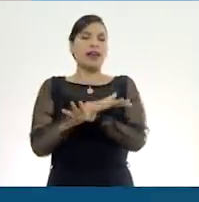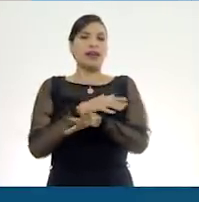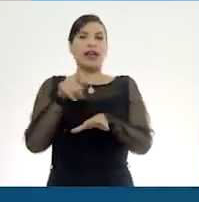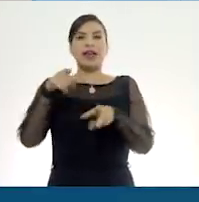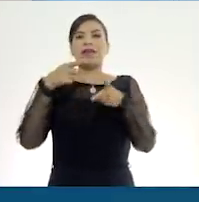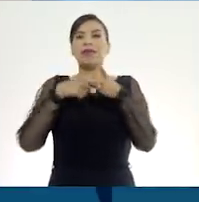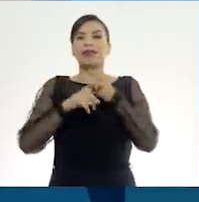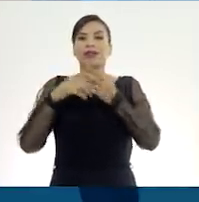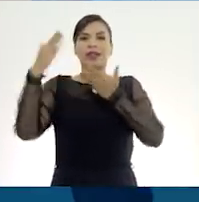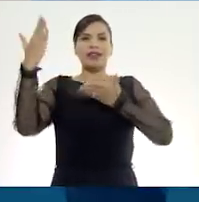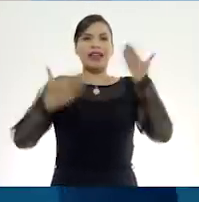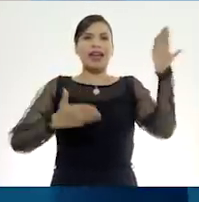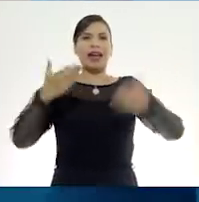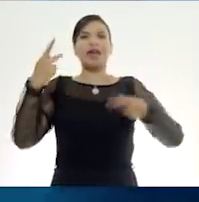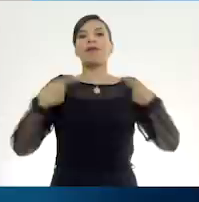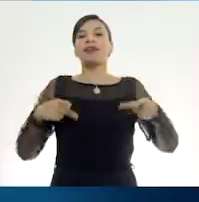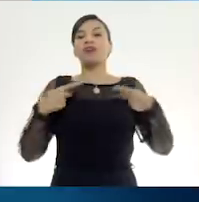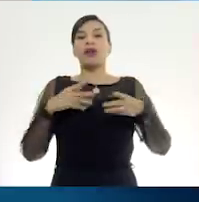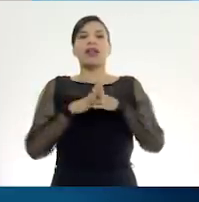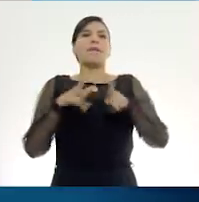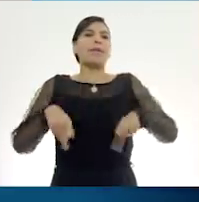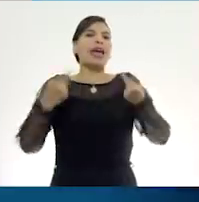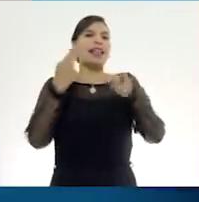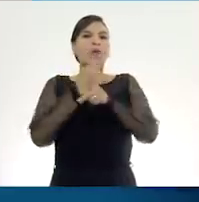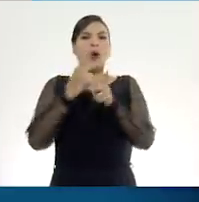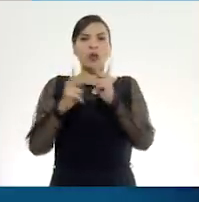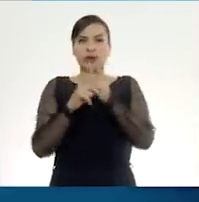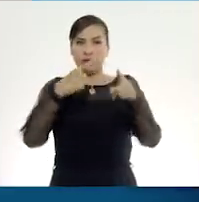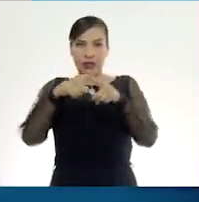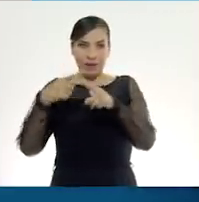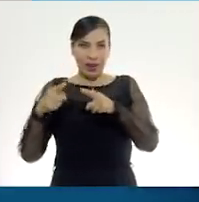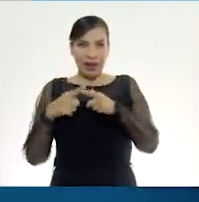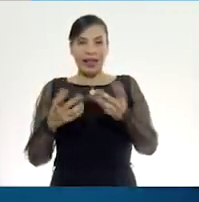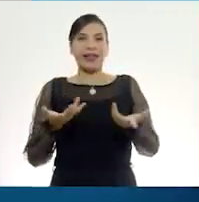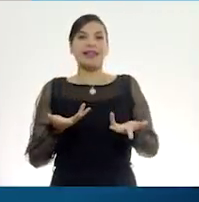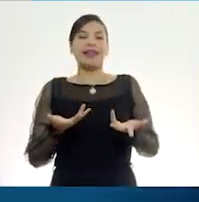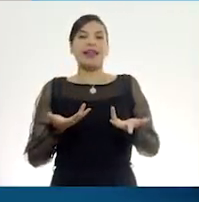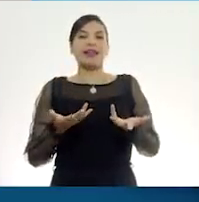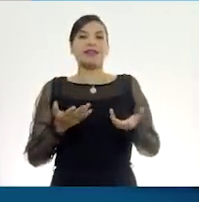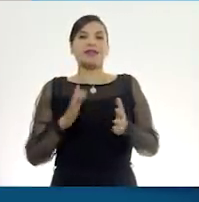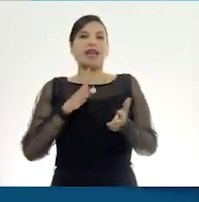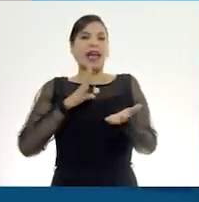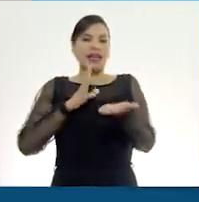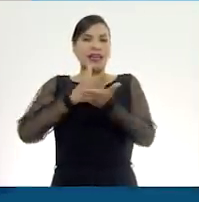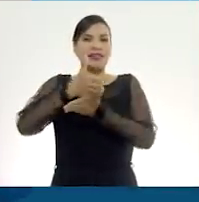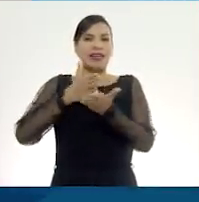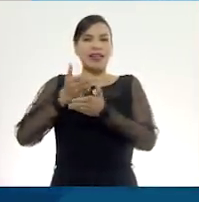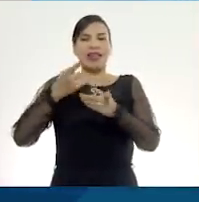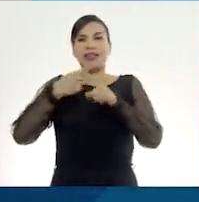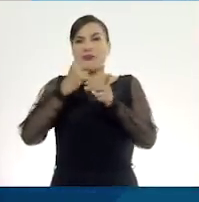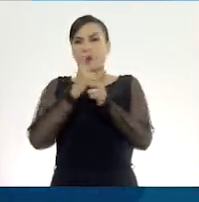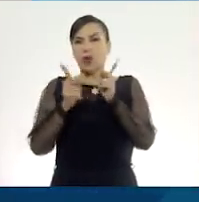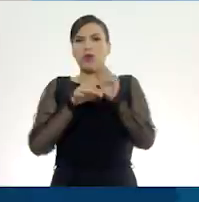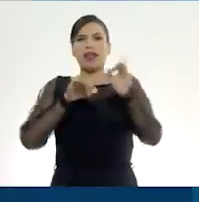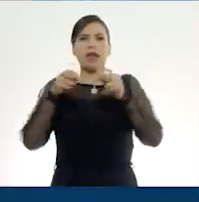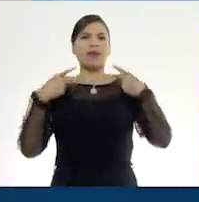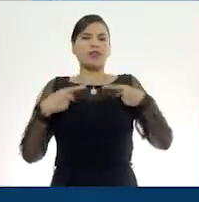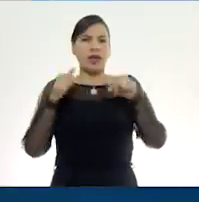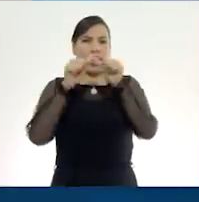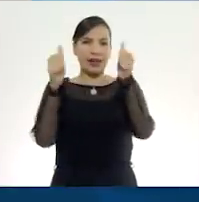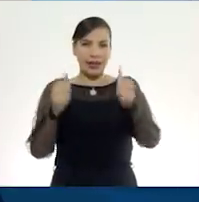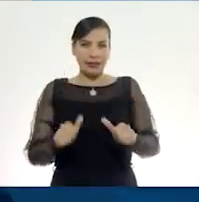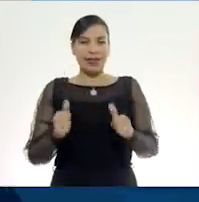empezó a llegar gente que vendía productos muy diversos, accedían a productos que vendían los artesanos